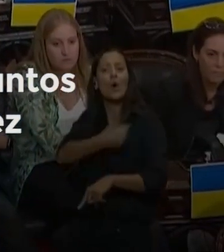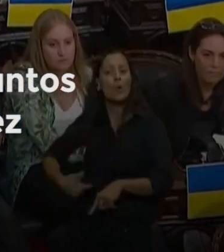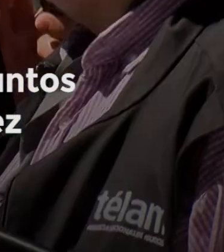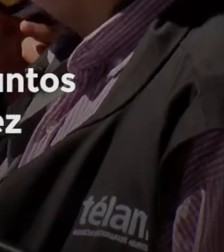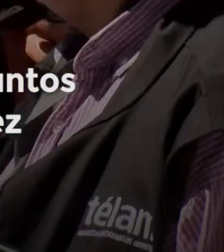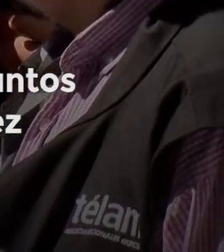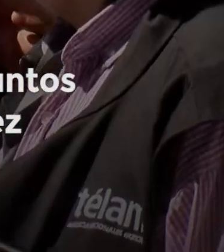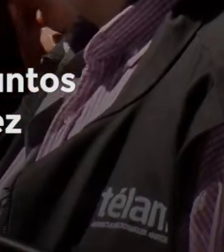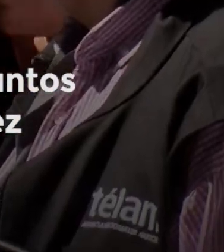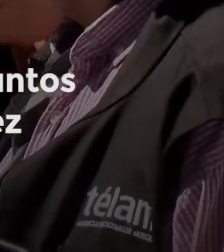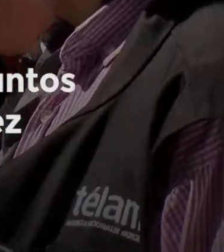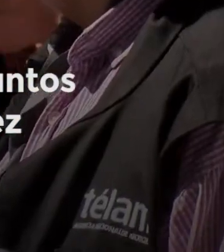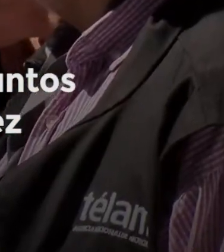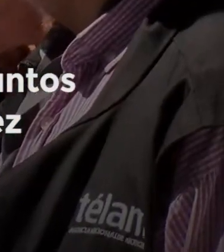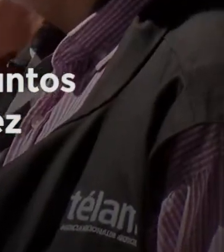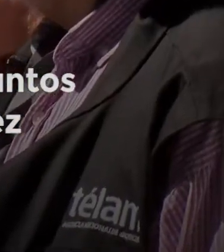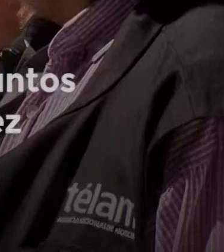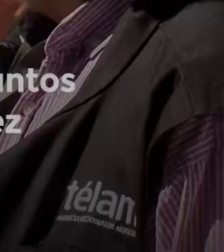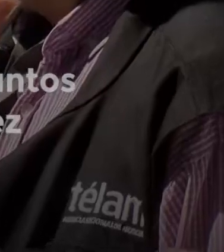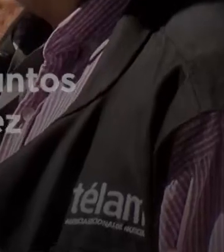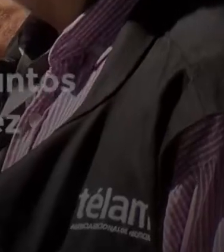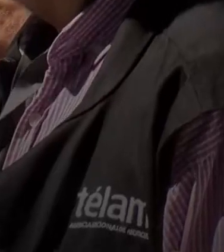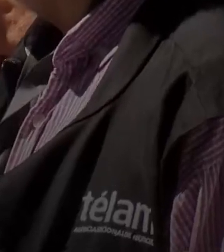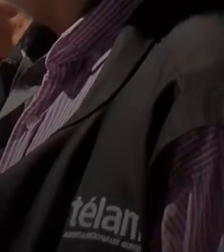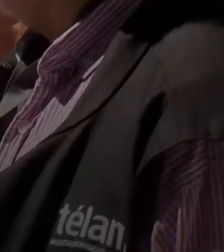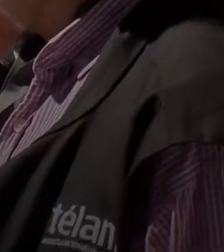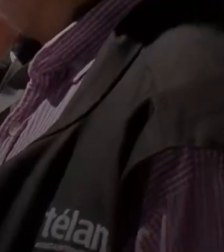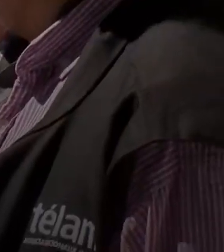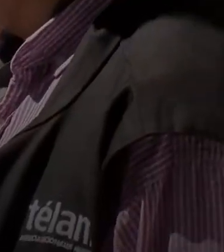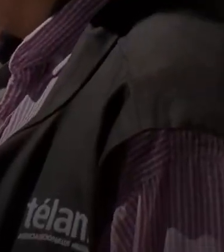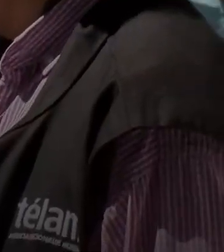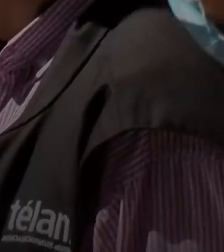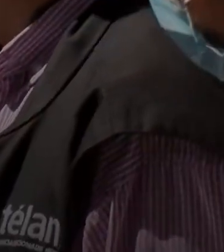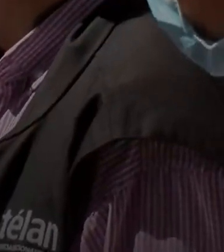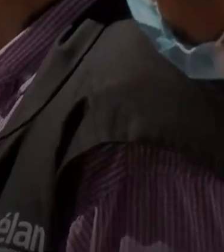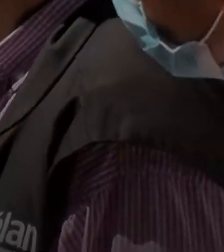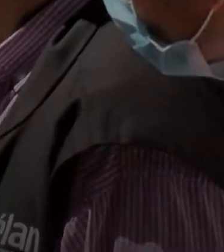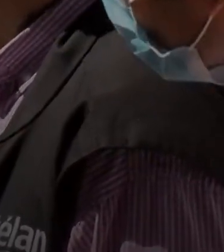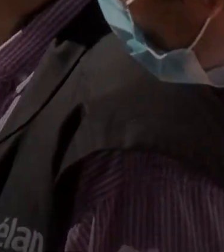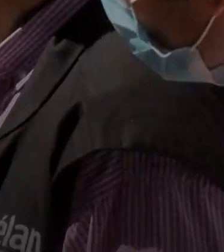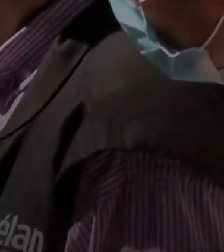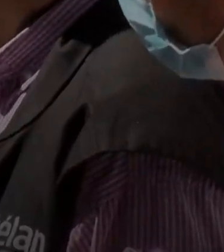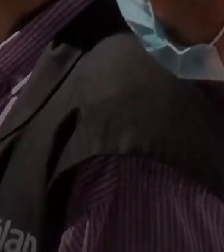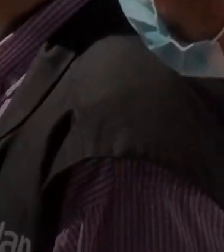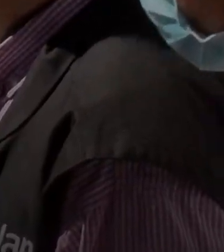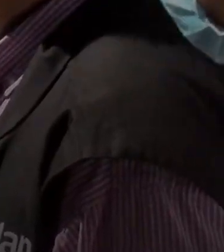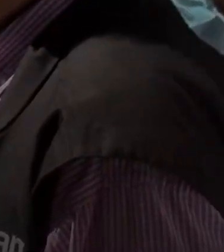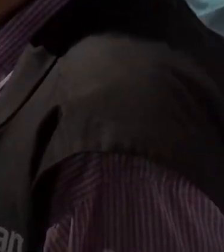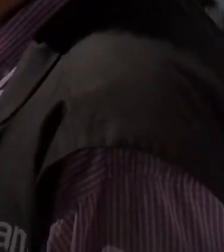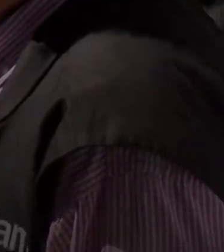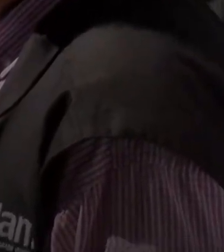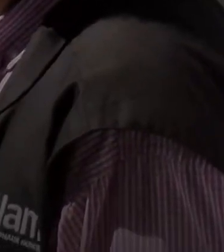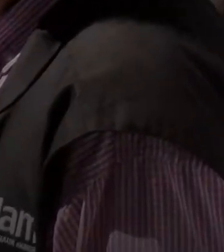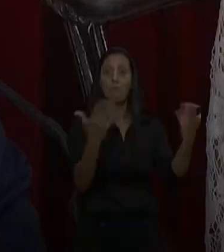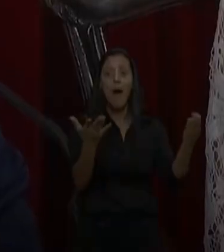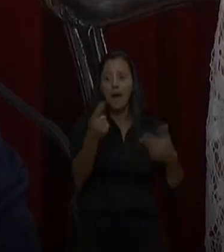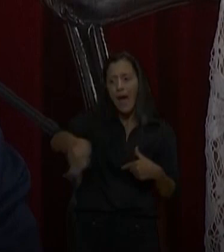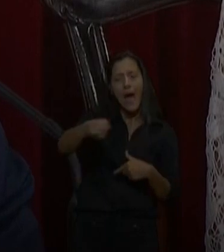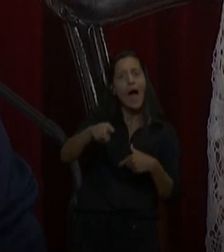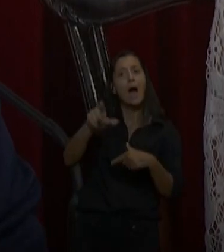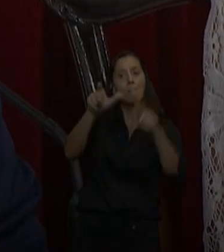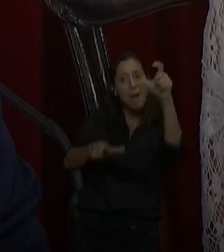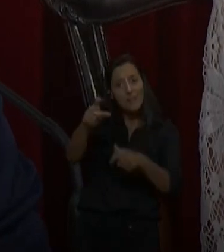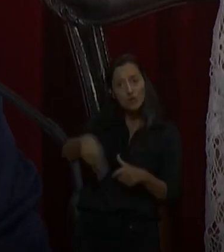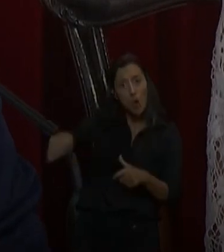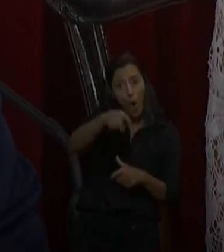un gobierno macrista que ha dejado la Argentina devastada en función de una externa que es uno de los problemas que tenemos, y resolver cuestiones estructurales. Y venimos a poner la Argentina de